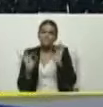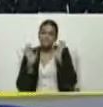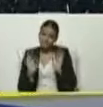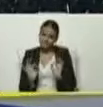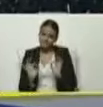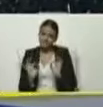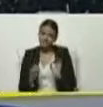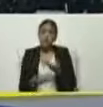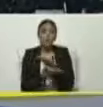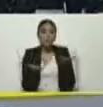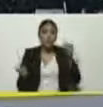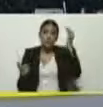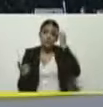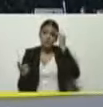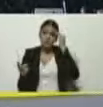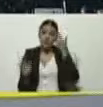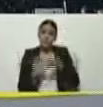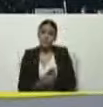Saben que